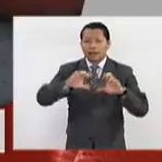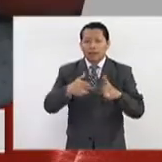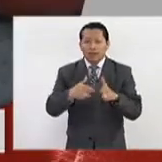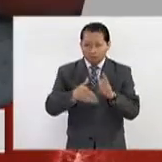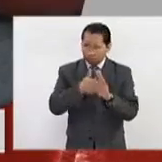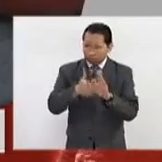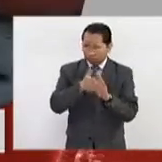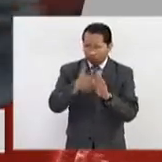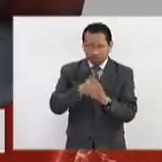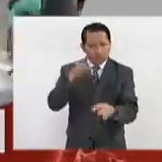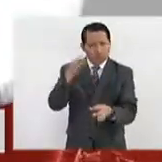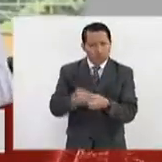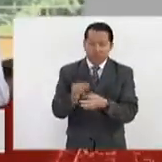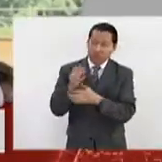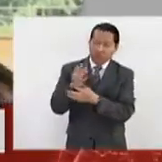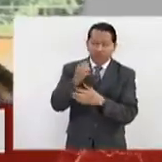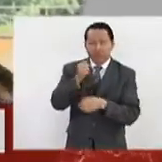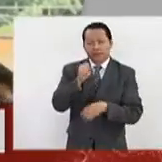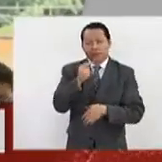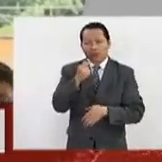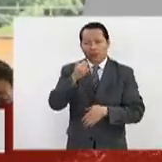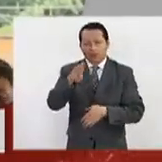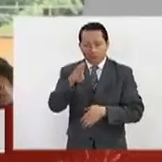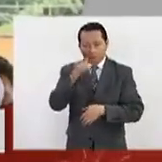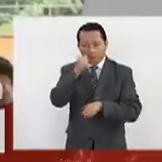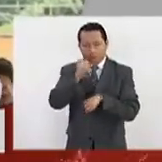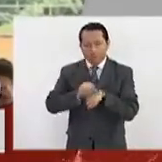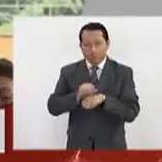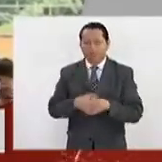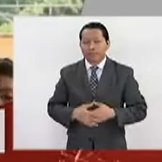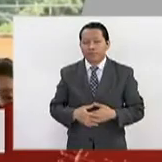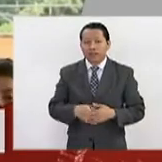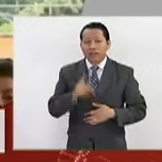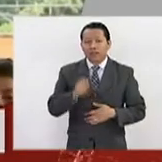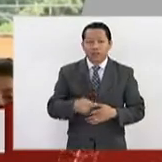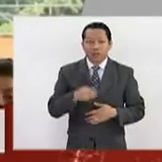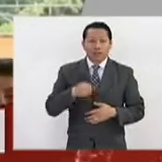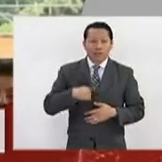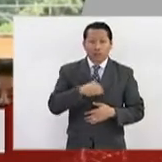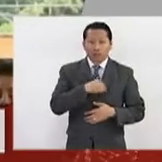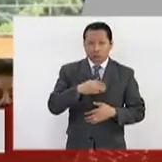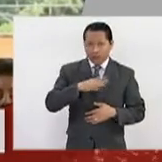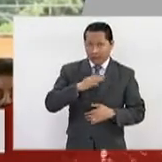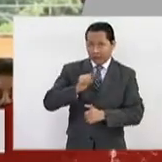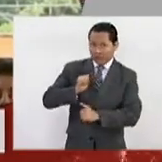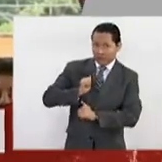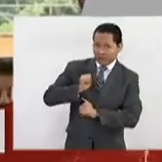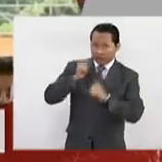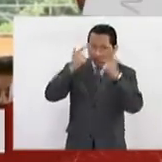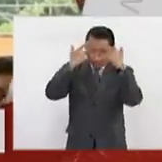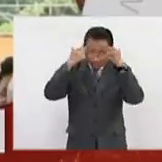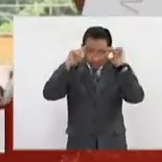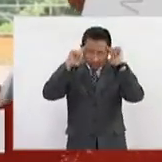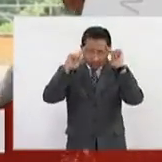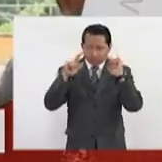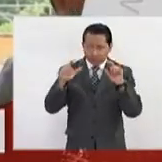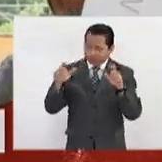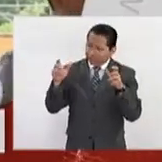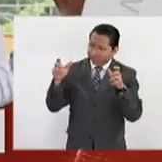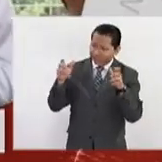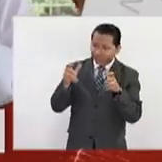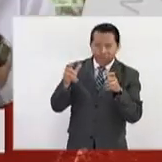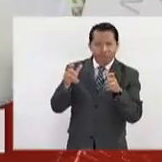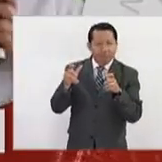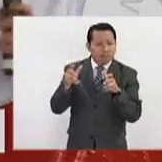dice el secretario de Gobernación. Los miembros del Ejército y de la Marina Armada de México. Ellos han